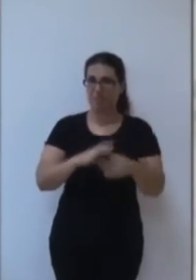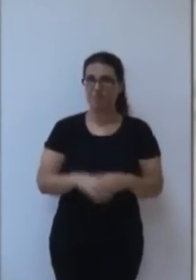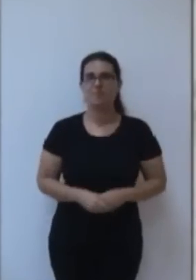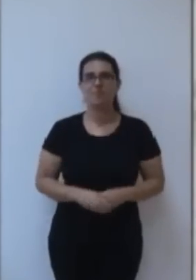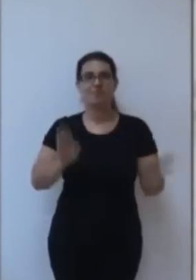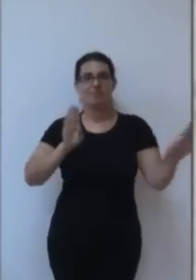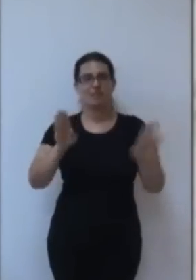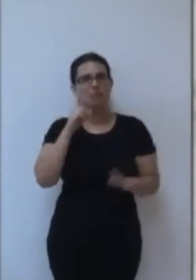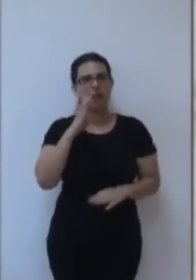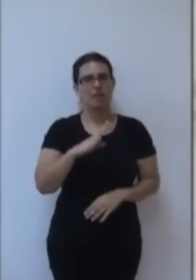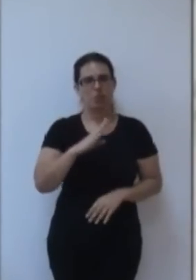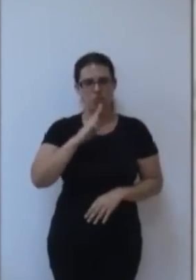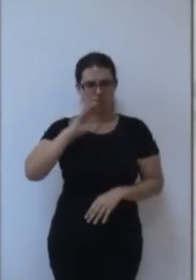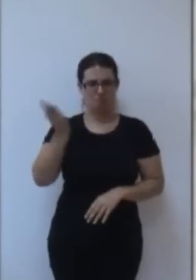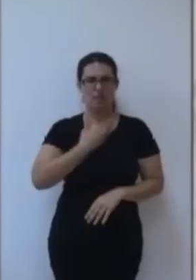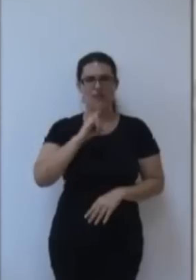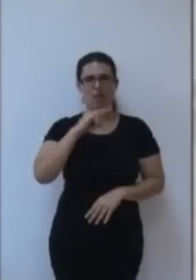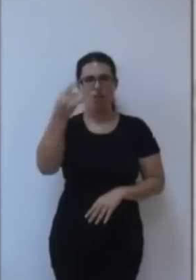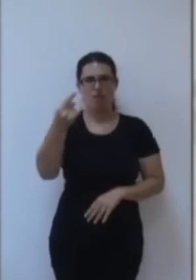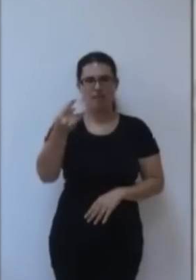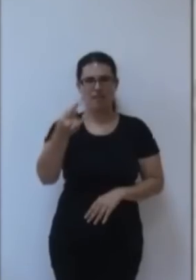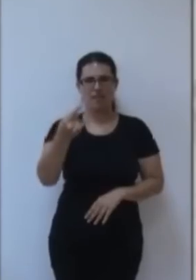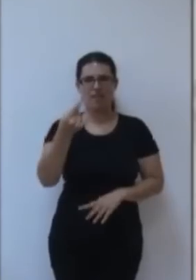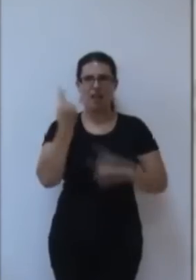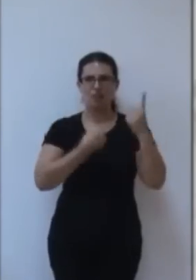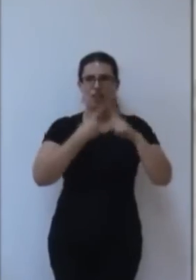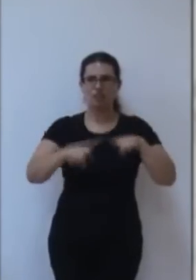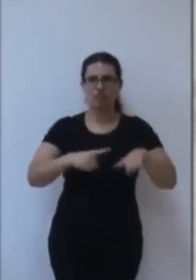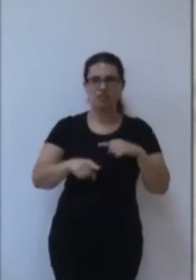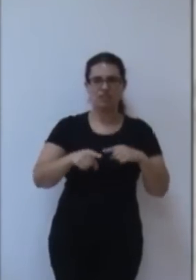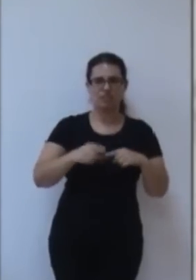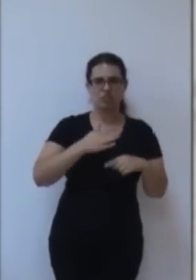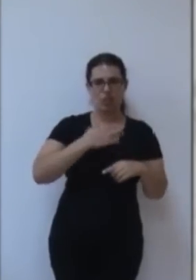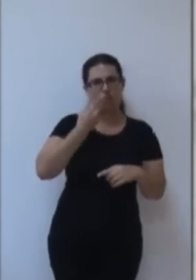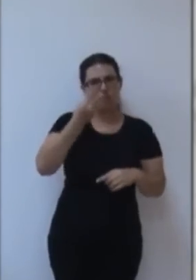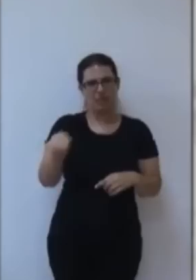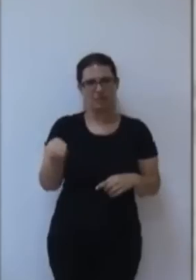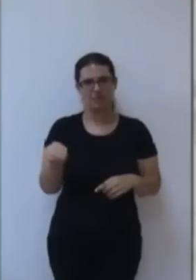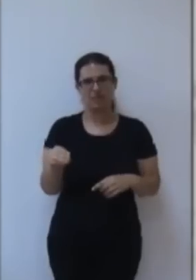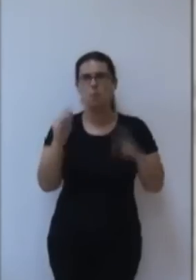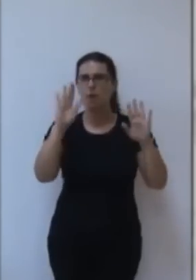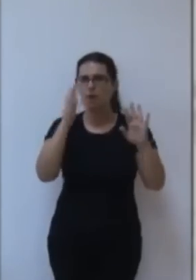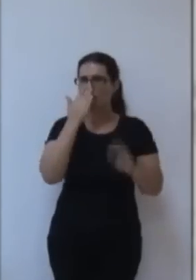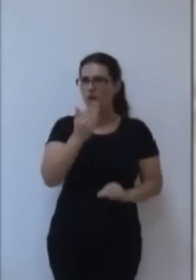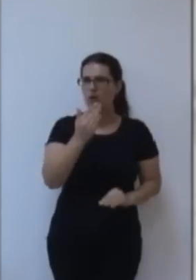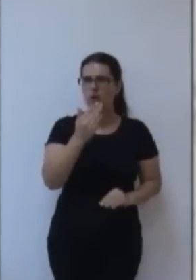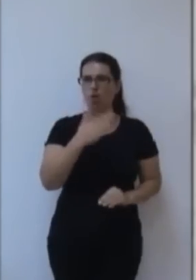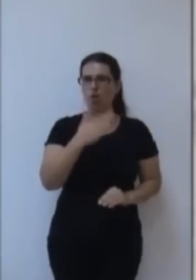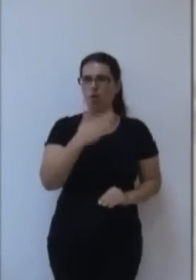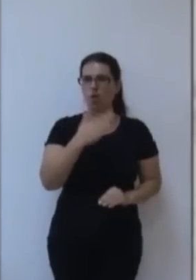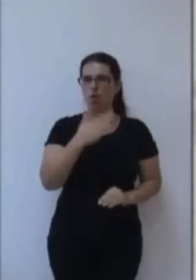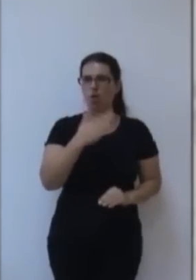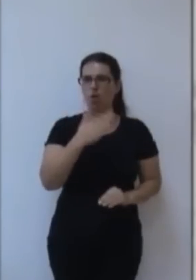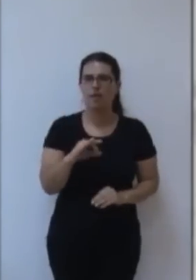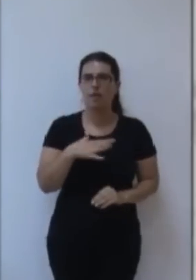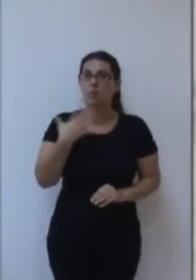un doble castigo, ¿no? Encima tienes que pagar, ¿no? Por algunas cosas de forma adicional. Pero no estamos enfocándolo quizás no